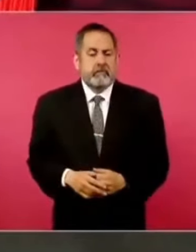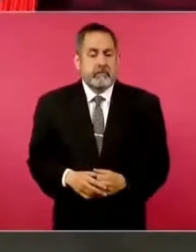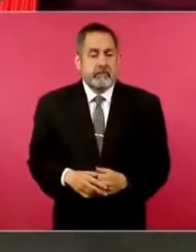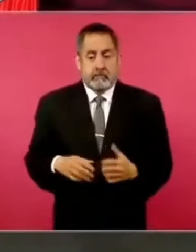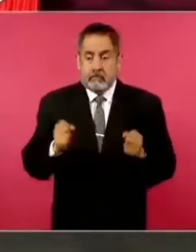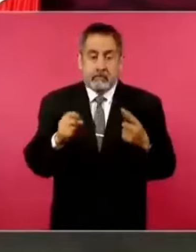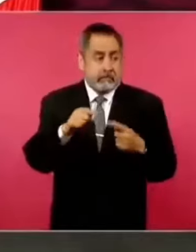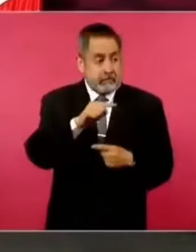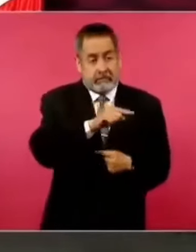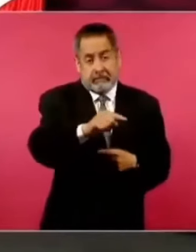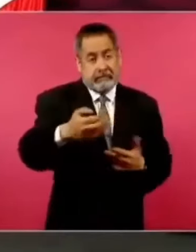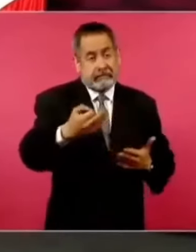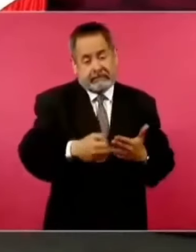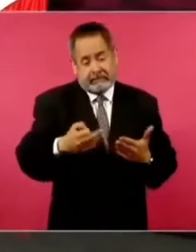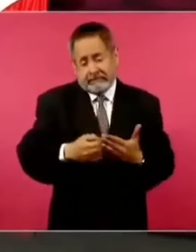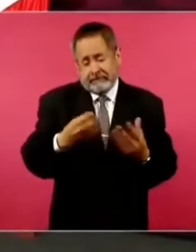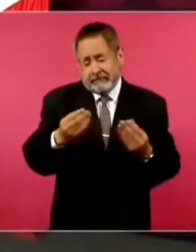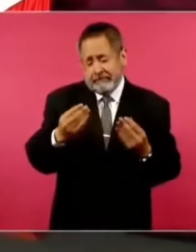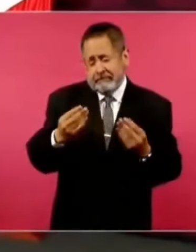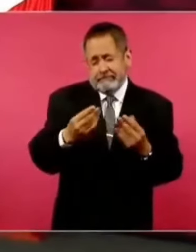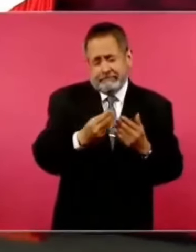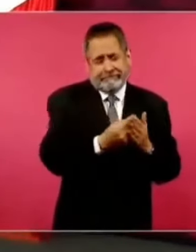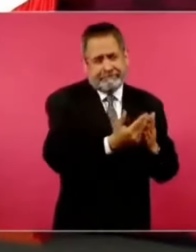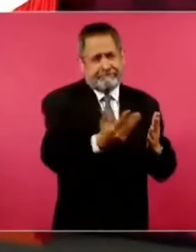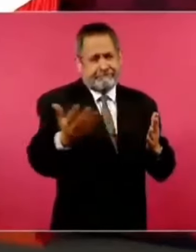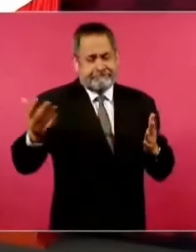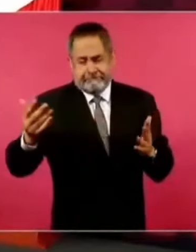muchas demandas,